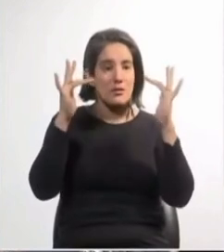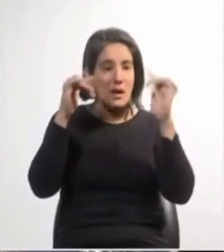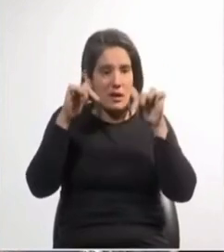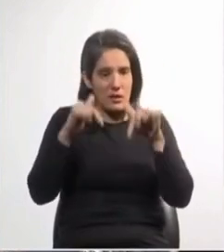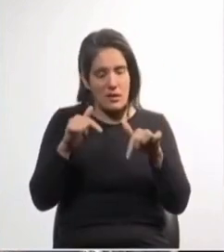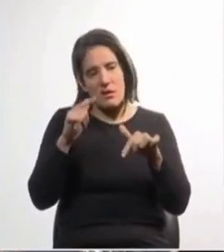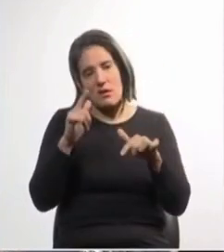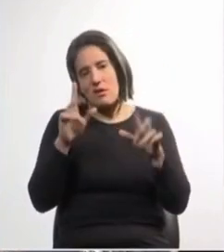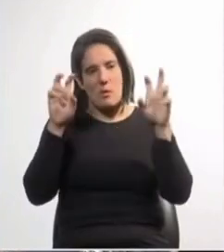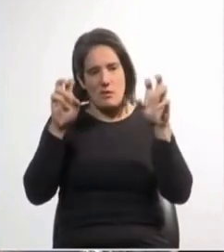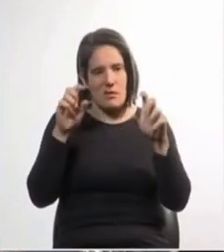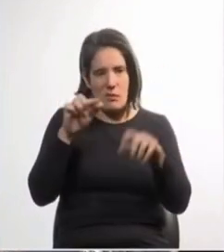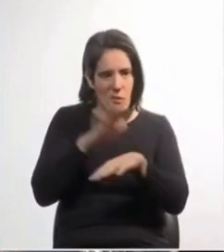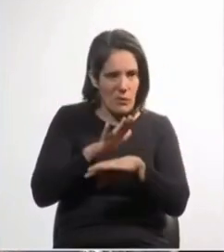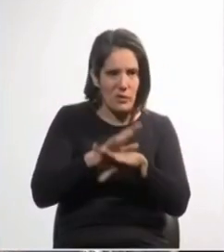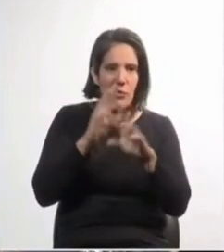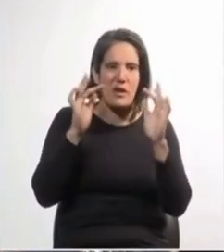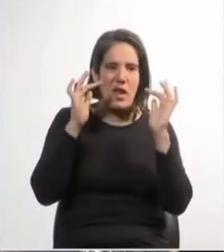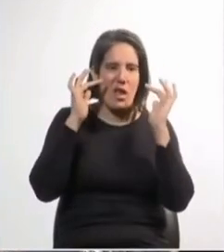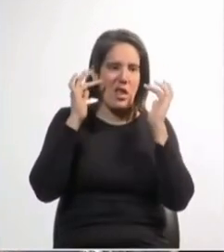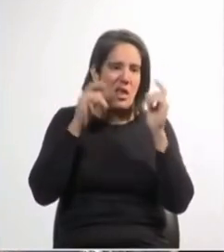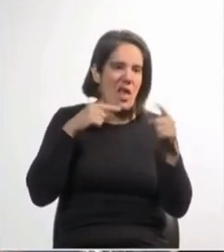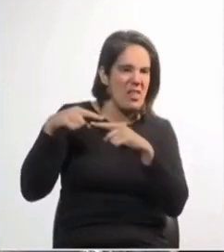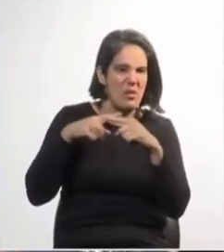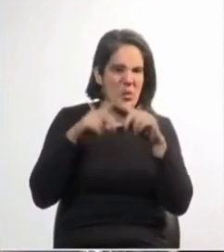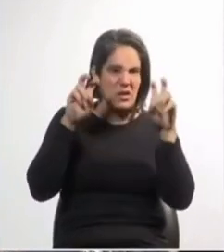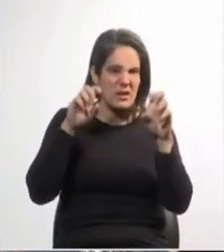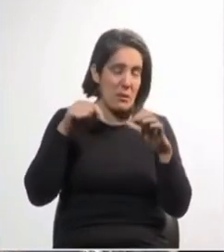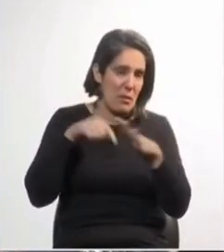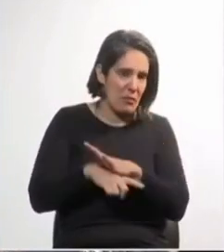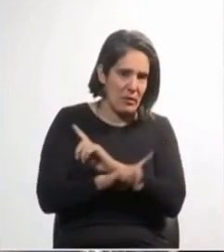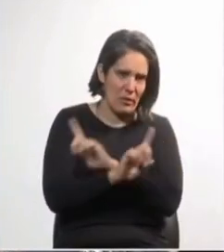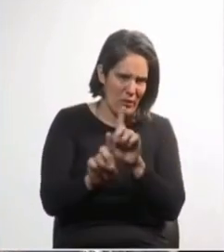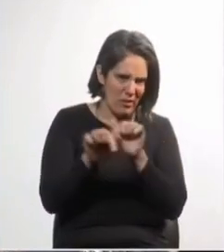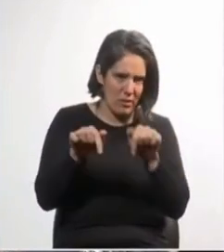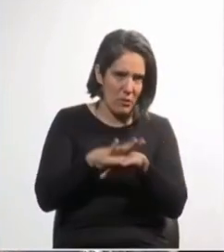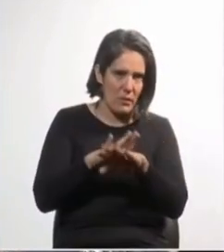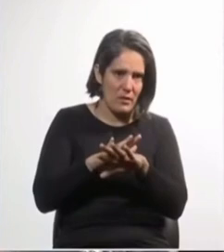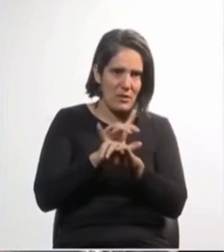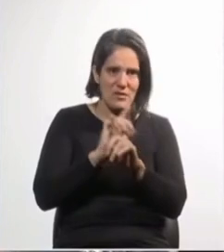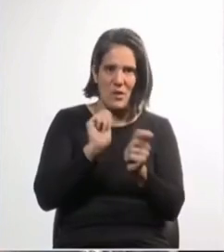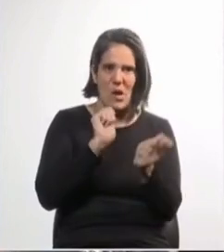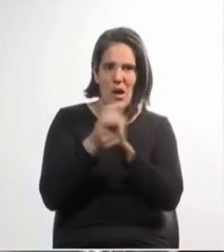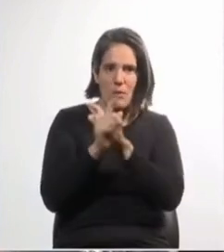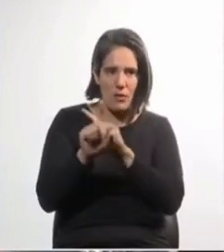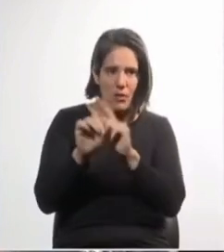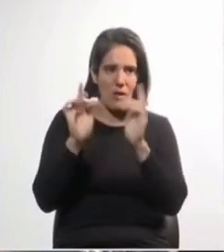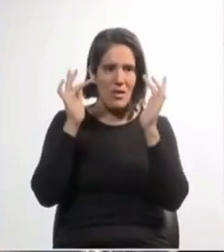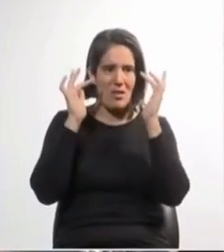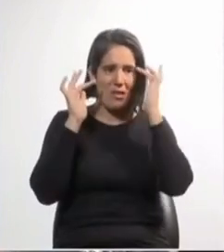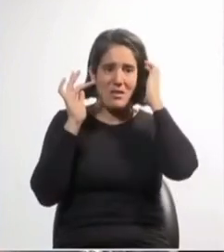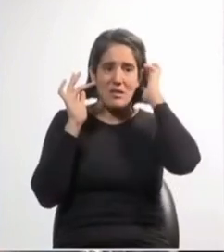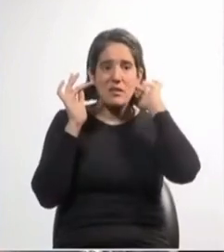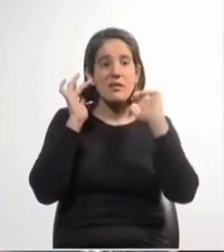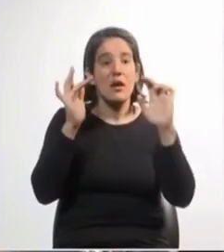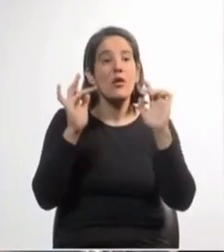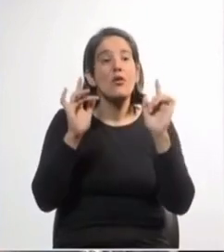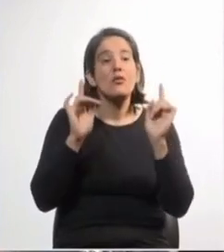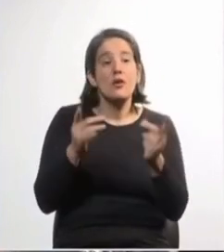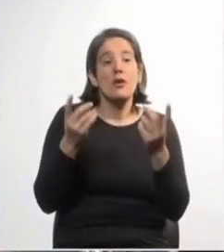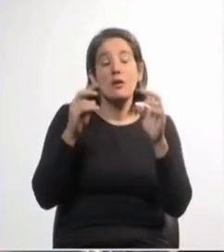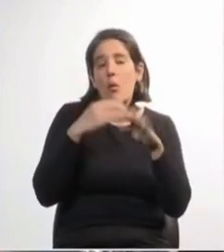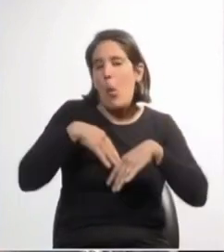la instancia para ponernos a discutir en profundidad sobre la transformación, que ya no es reforma, pero sí con el hecho de